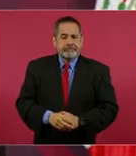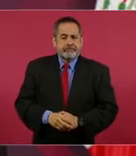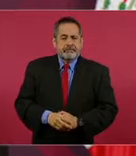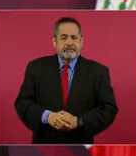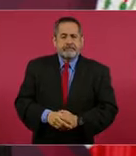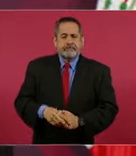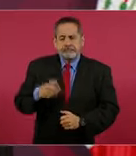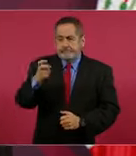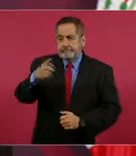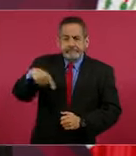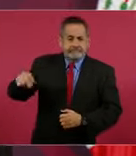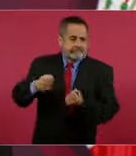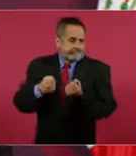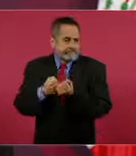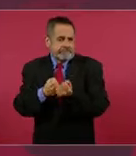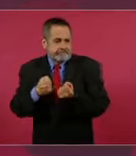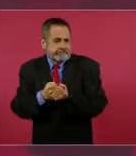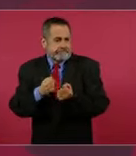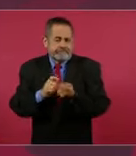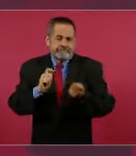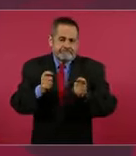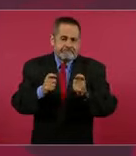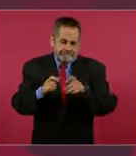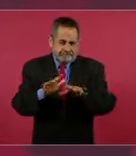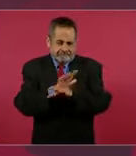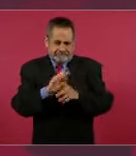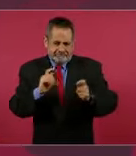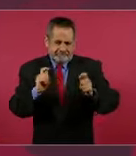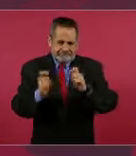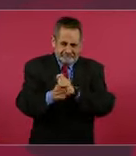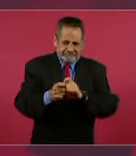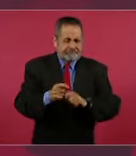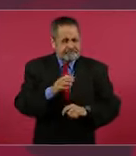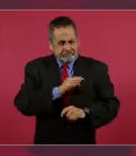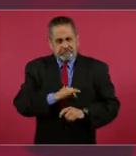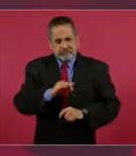es el que está impulsando la transformación y no va a permitir